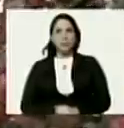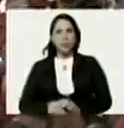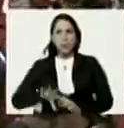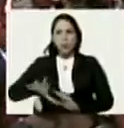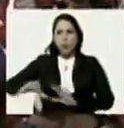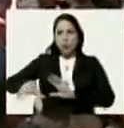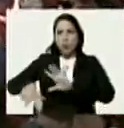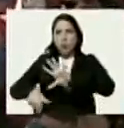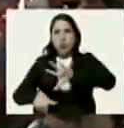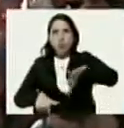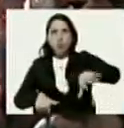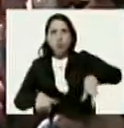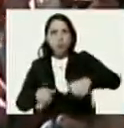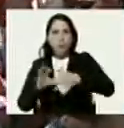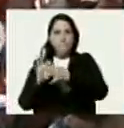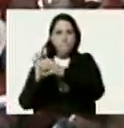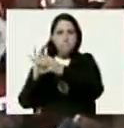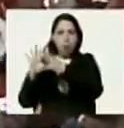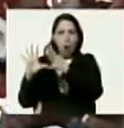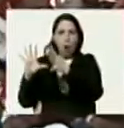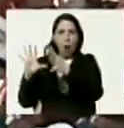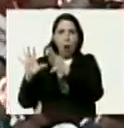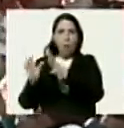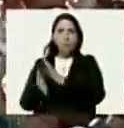Corruptela, división.